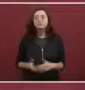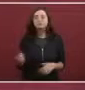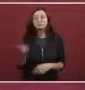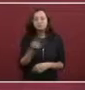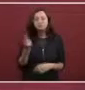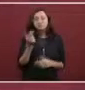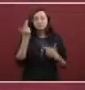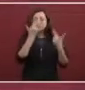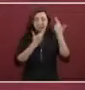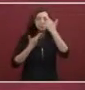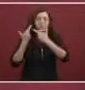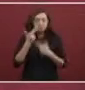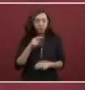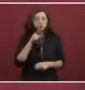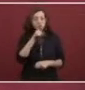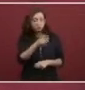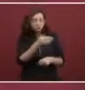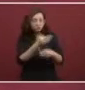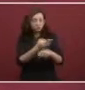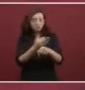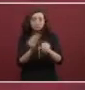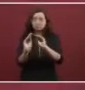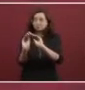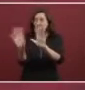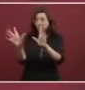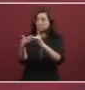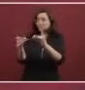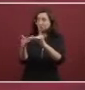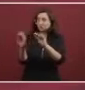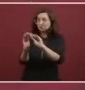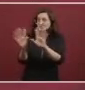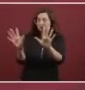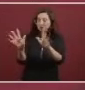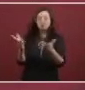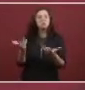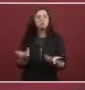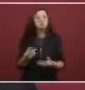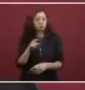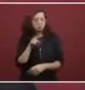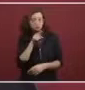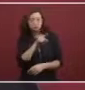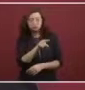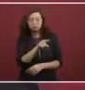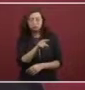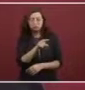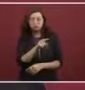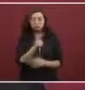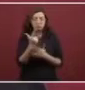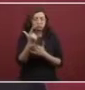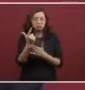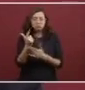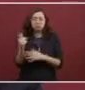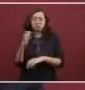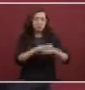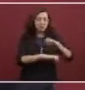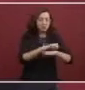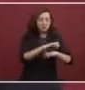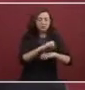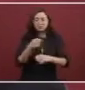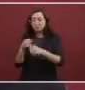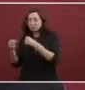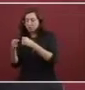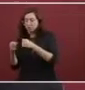revisar, y qué bien que tú estás aclarando, de que no es lo mismo una empresa que